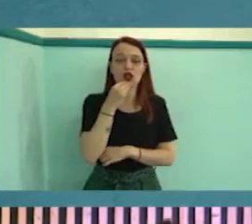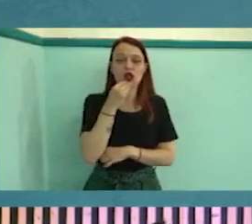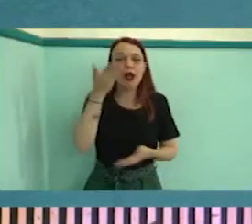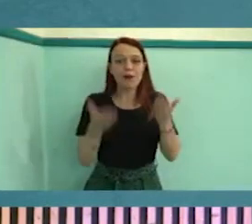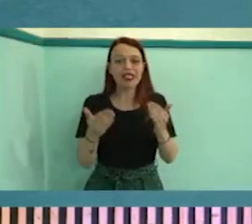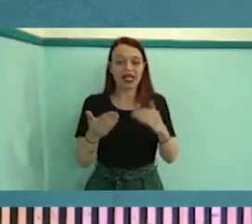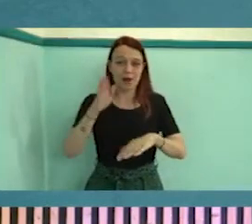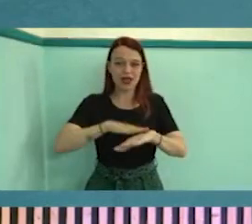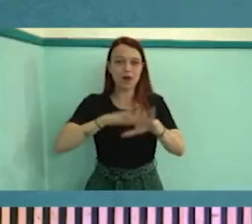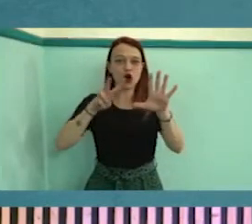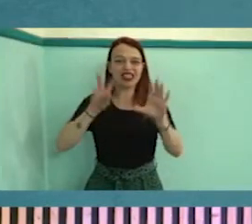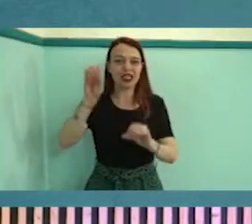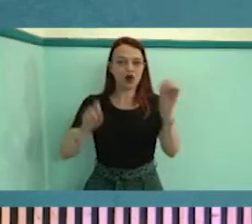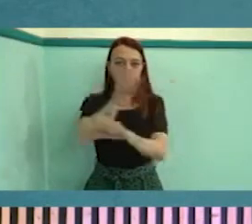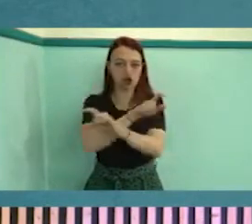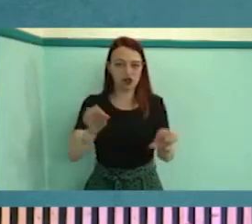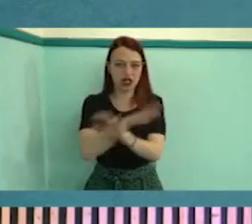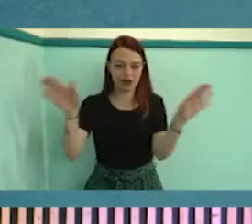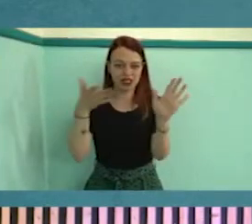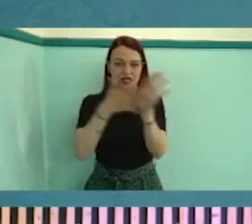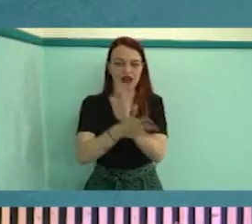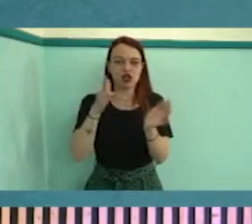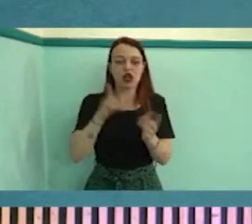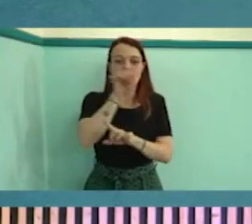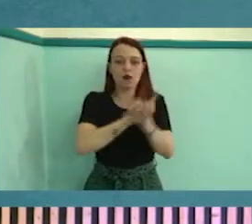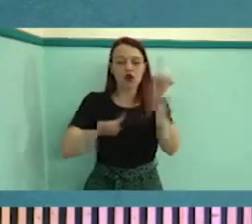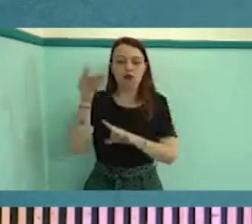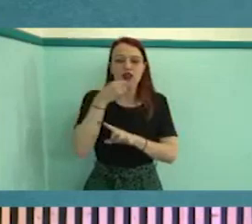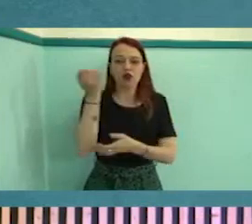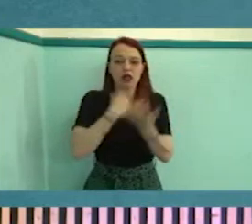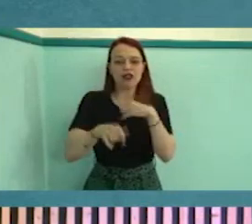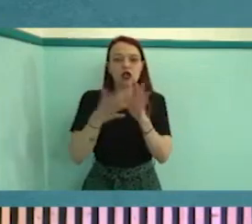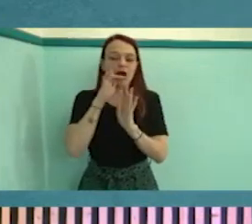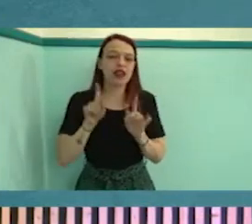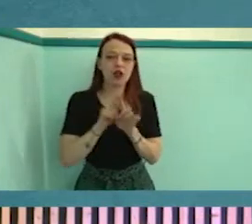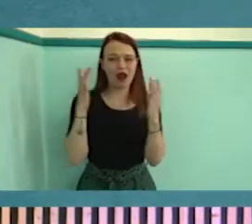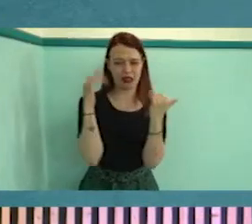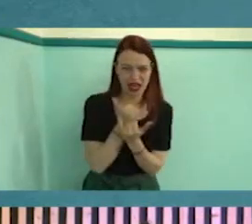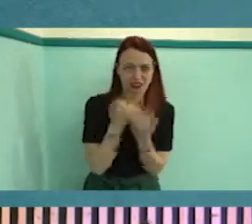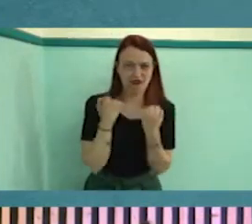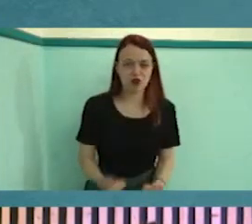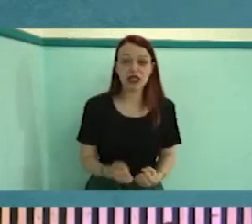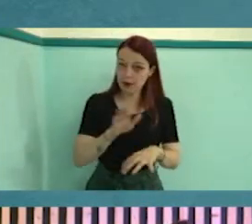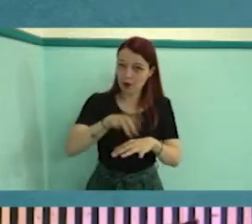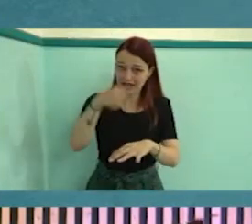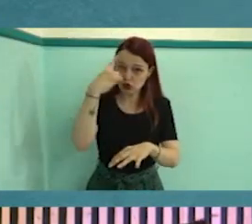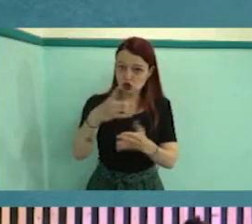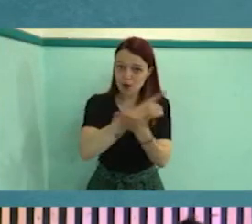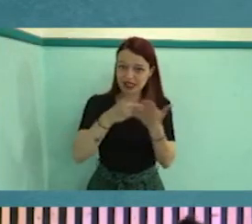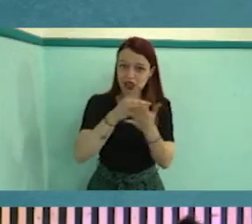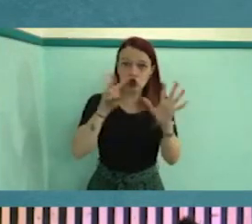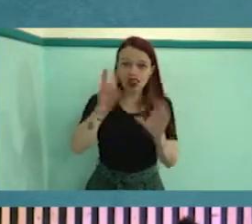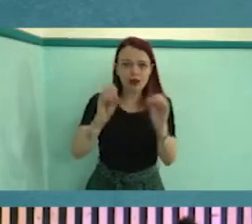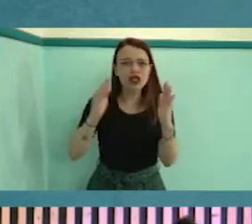no vamos a a en el en el imaginario de un tca siempre está como un peso muy bajo una delgadez muy extrema para que os hagáis una idea menos del